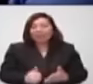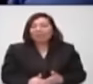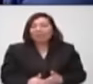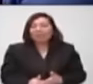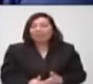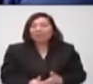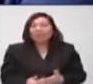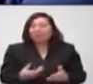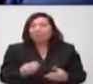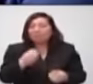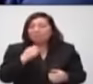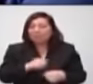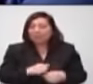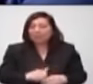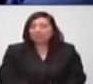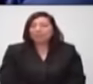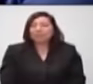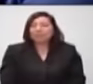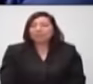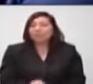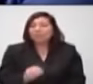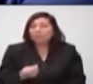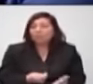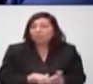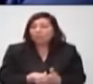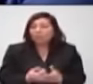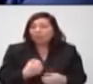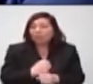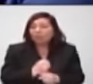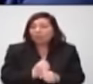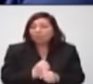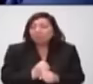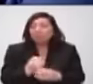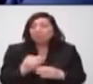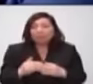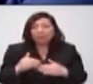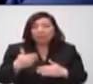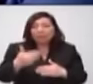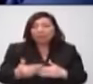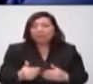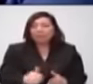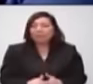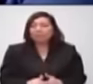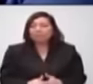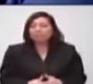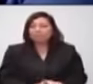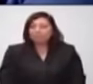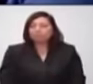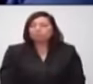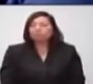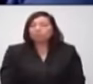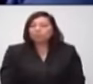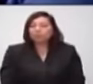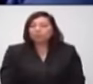señores de Puente Piedra, si en el contrato está considerado obras del puente Chillón para allá? ¿No?